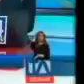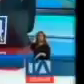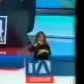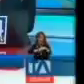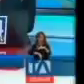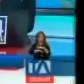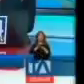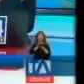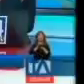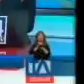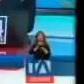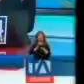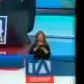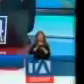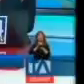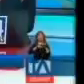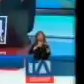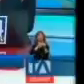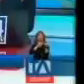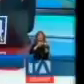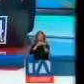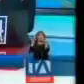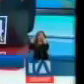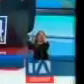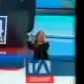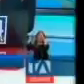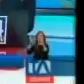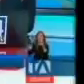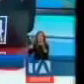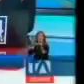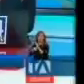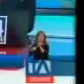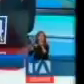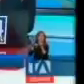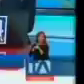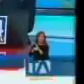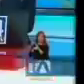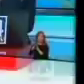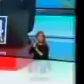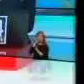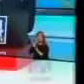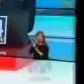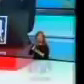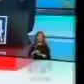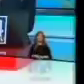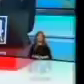allanaron cerca del sembrío un inmueble donde se almacenaba y conservaba la droga.